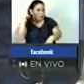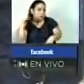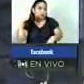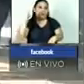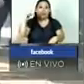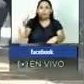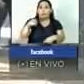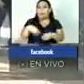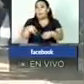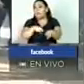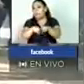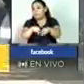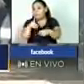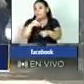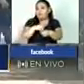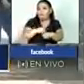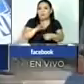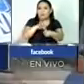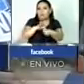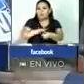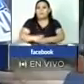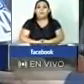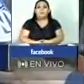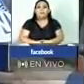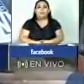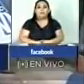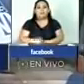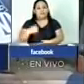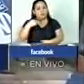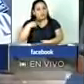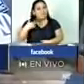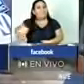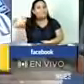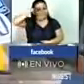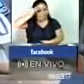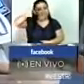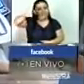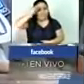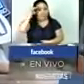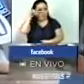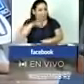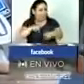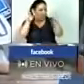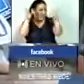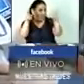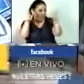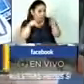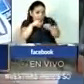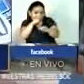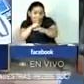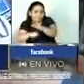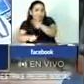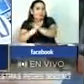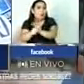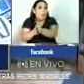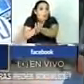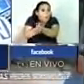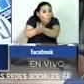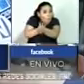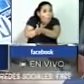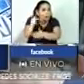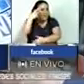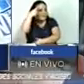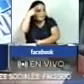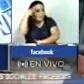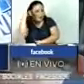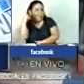dejar mal al gobierno. Yo estoy convencido que tras esto hay un interés político y que hay